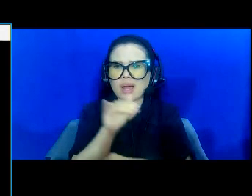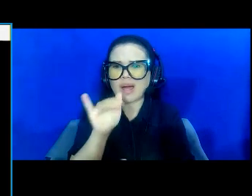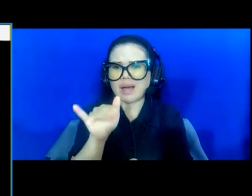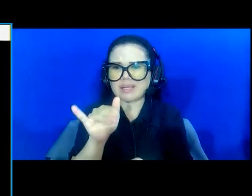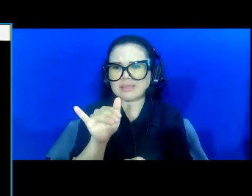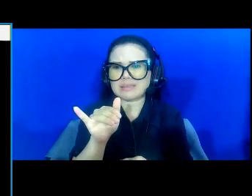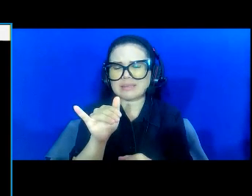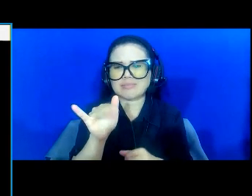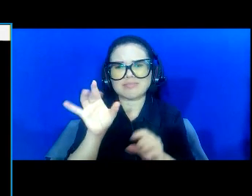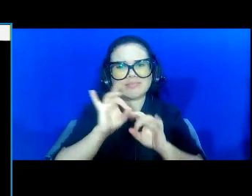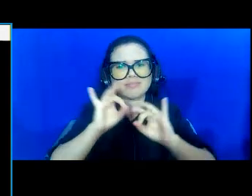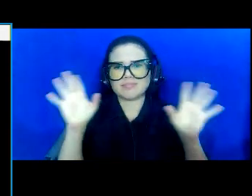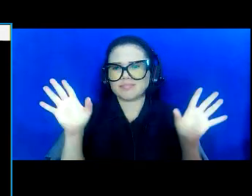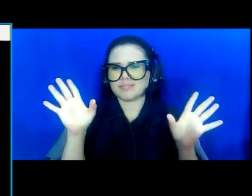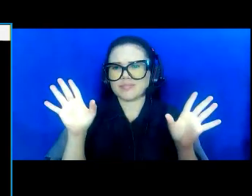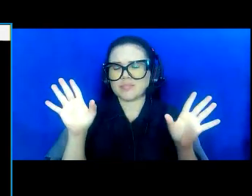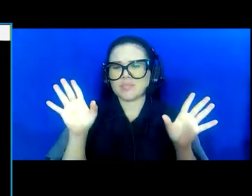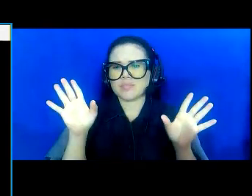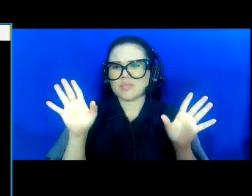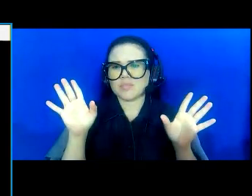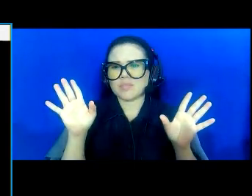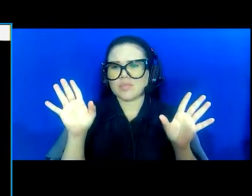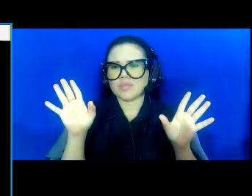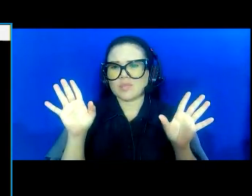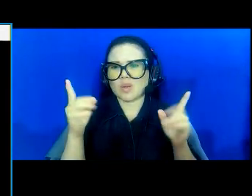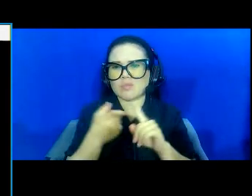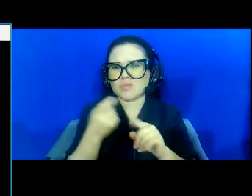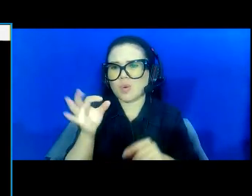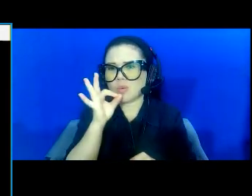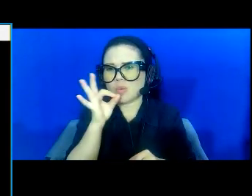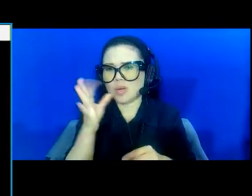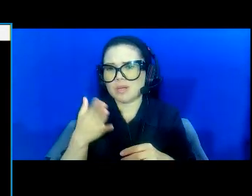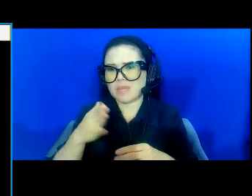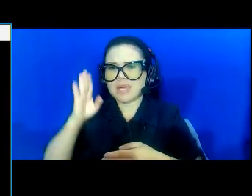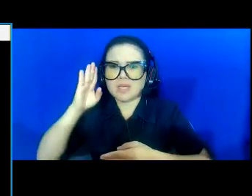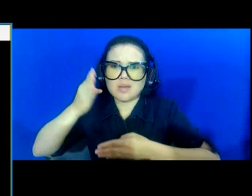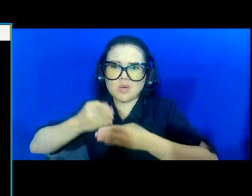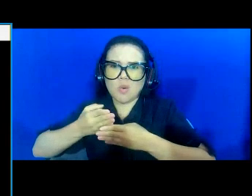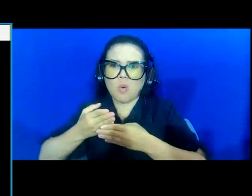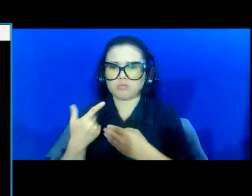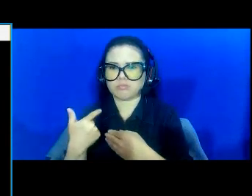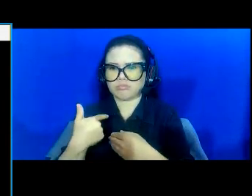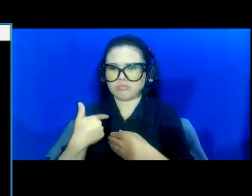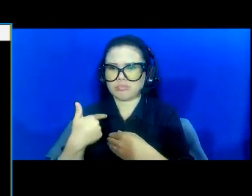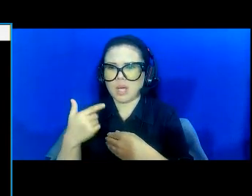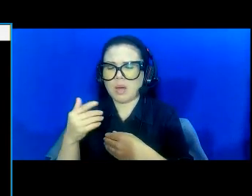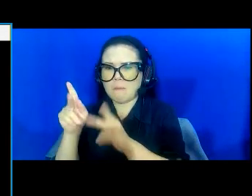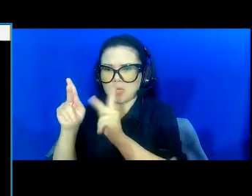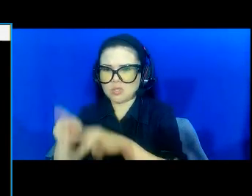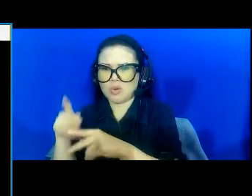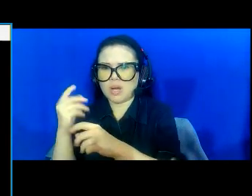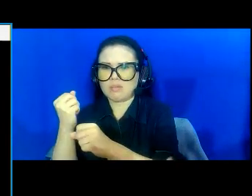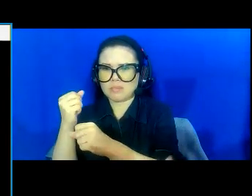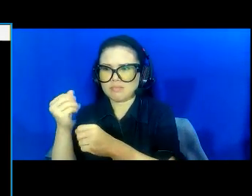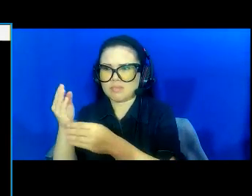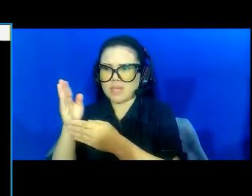usar marihuana, el hijo de una compañera mía, ¿verdad? Marihuana, cayó y